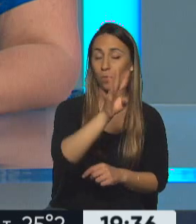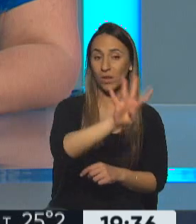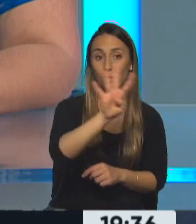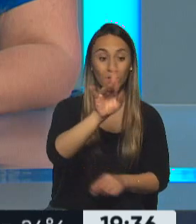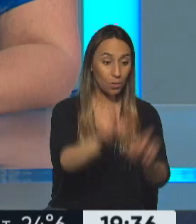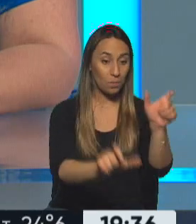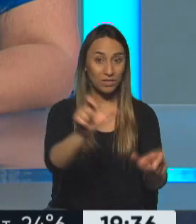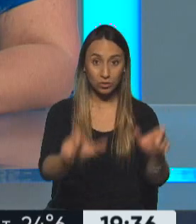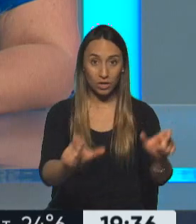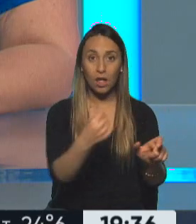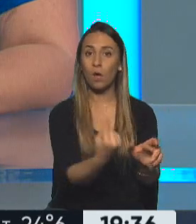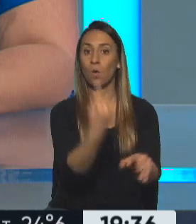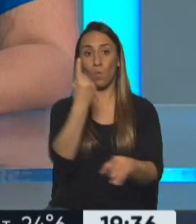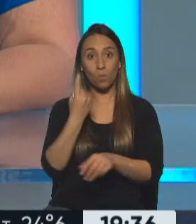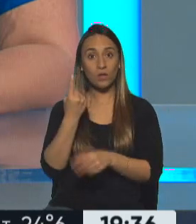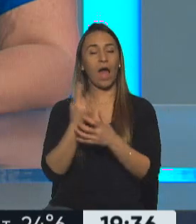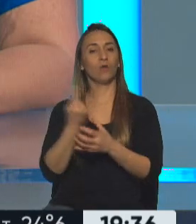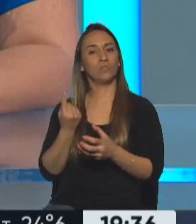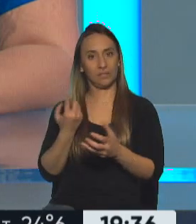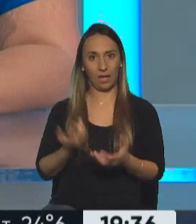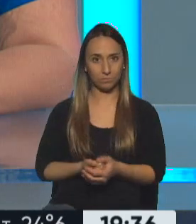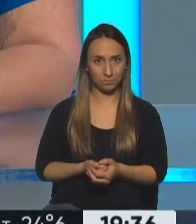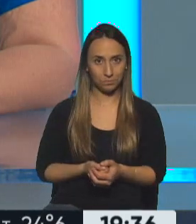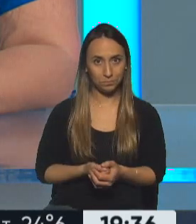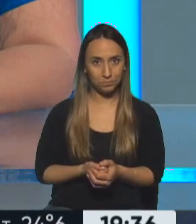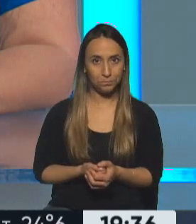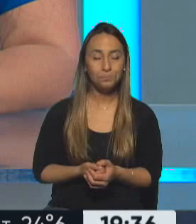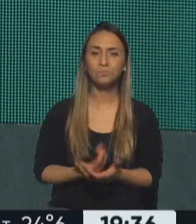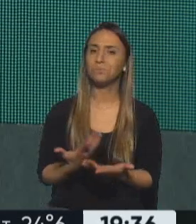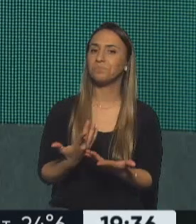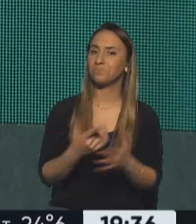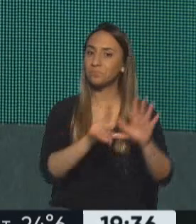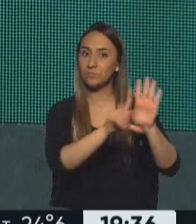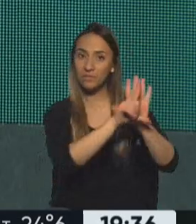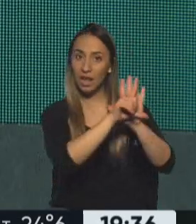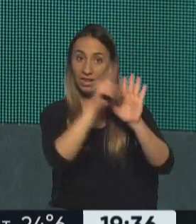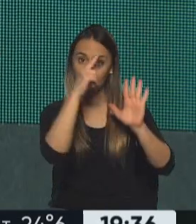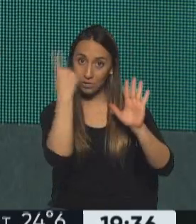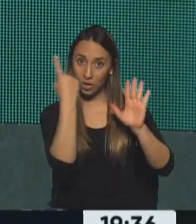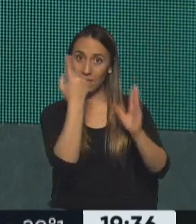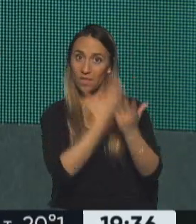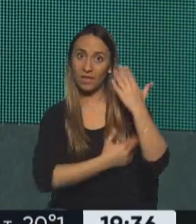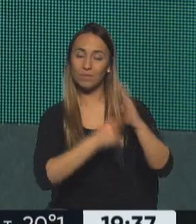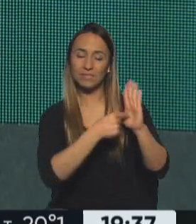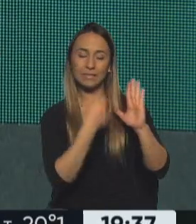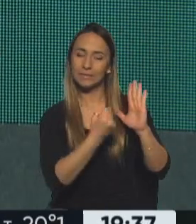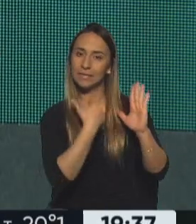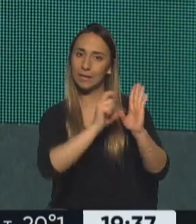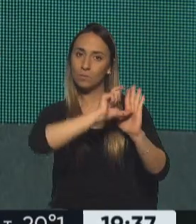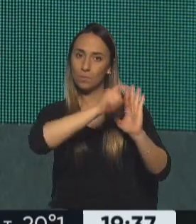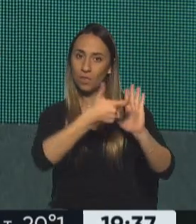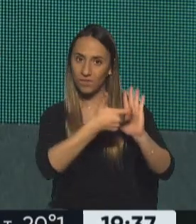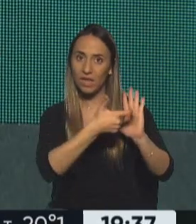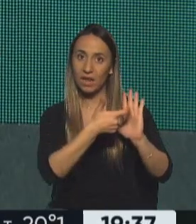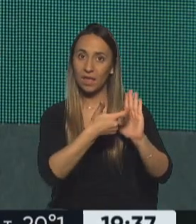del espectro. Hay una necesidad de modificar la Ley Nacional de Discapacidad, ¿no? A propósito de esto y a propósito